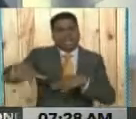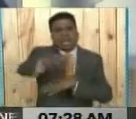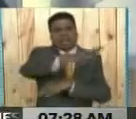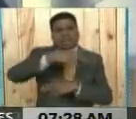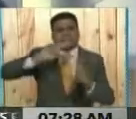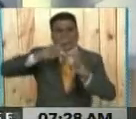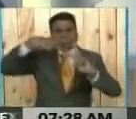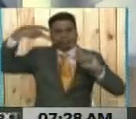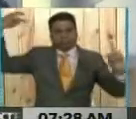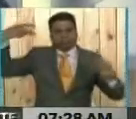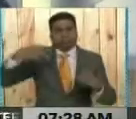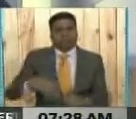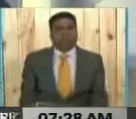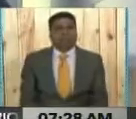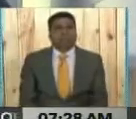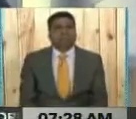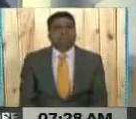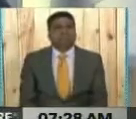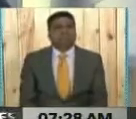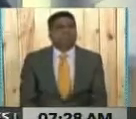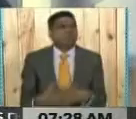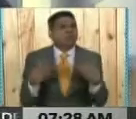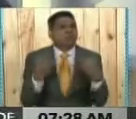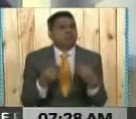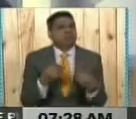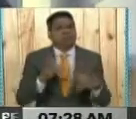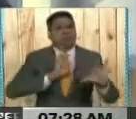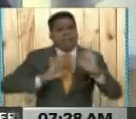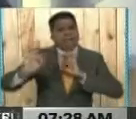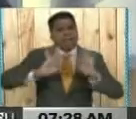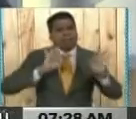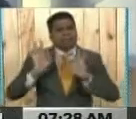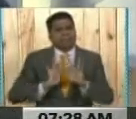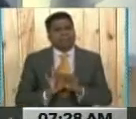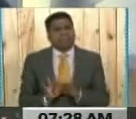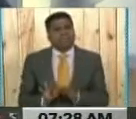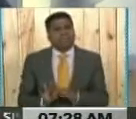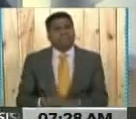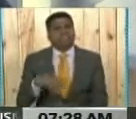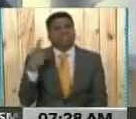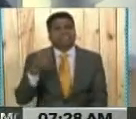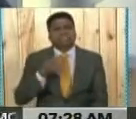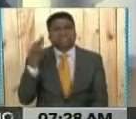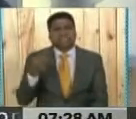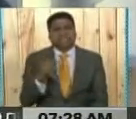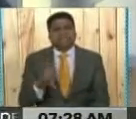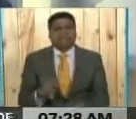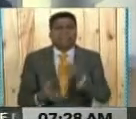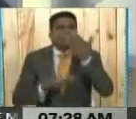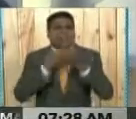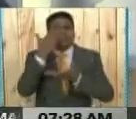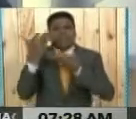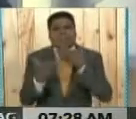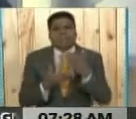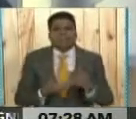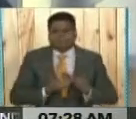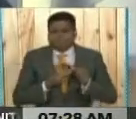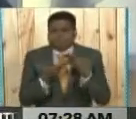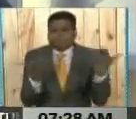Acedo, Omar Enrique, bueno, una cantidad de artistas que estarán allí, como siempre, entregando lo mejor de sí